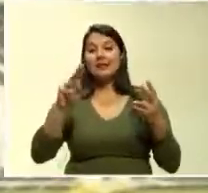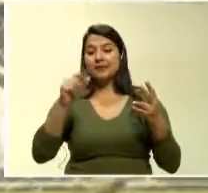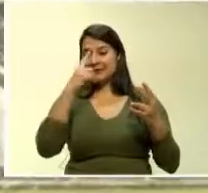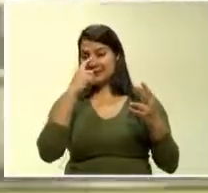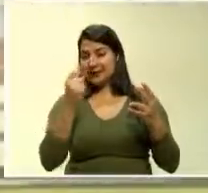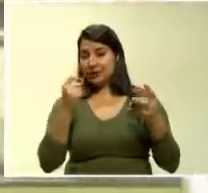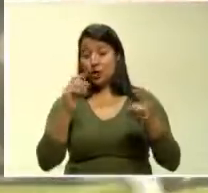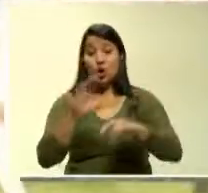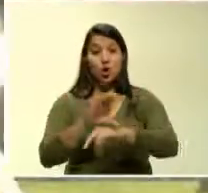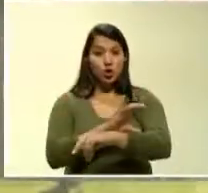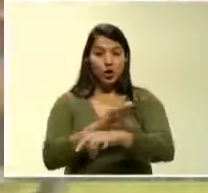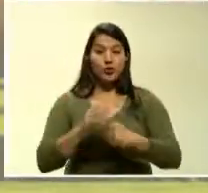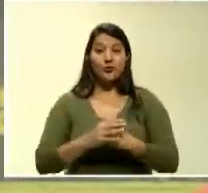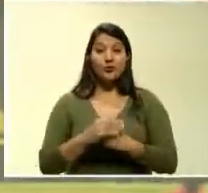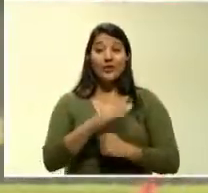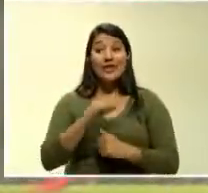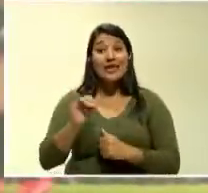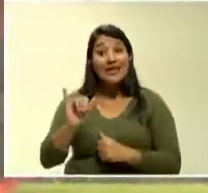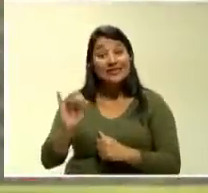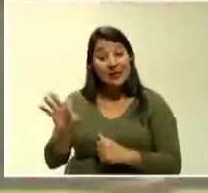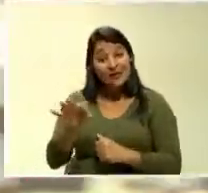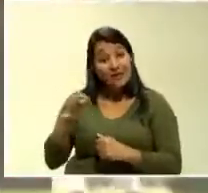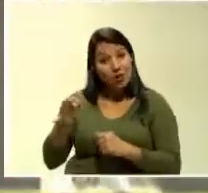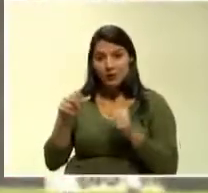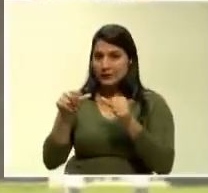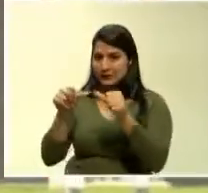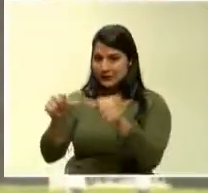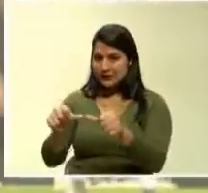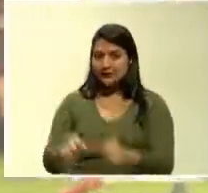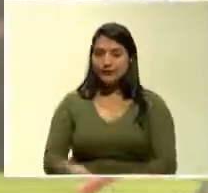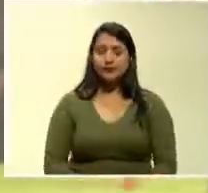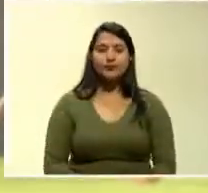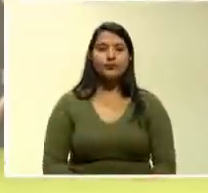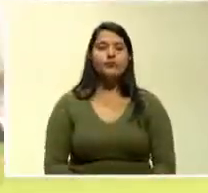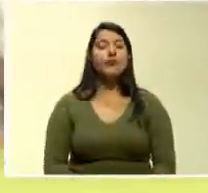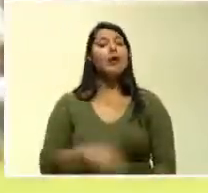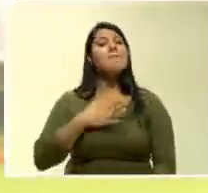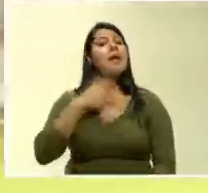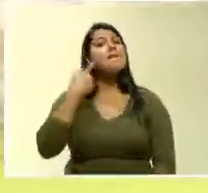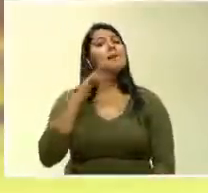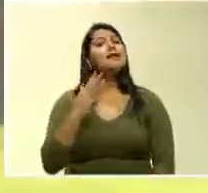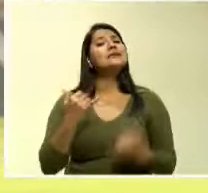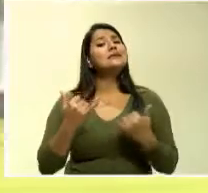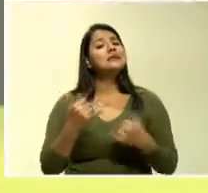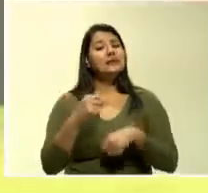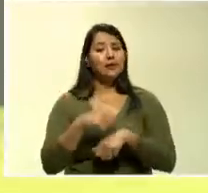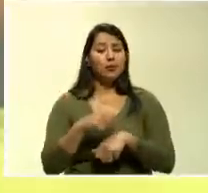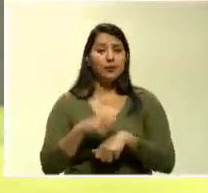Coronado, y de esta manera se mantendrá en el mediano plazo. Me parece que en este momento